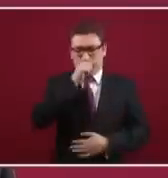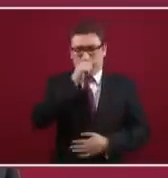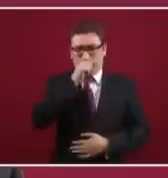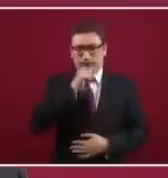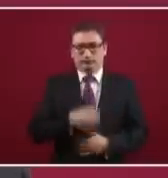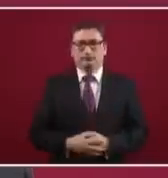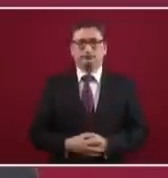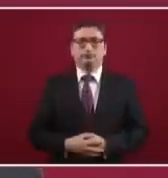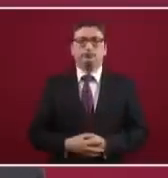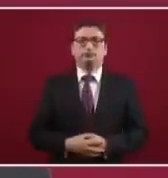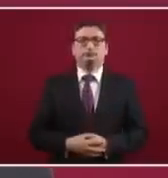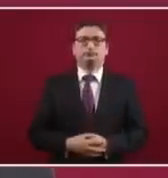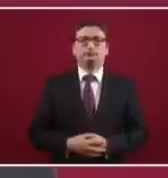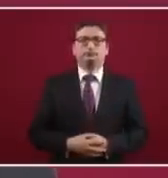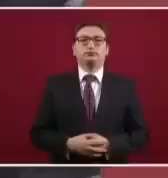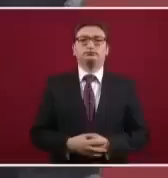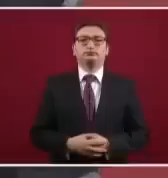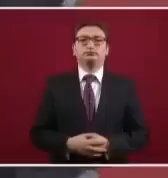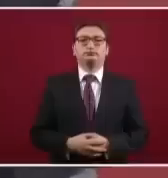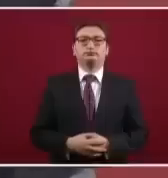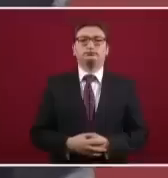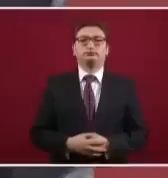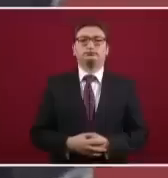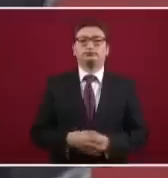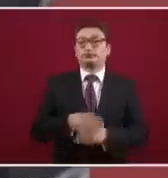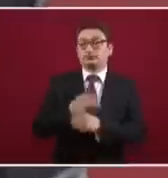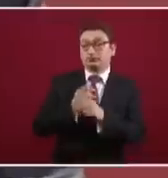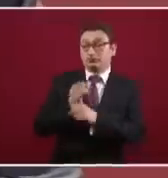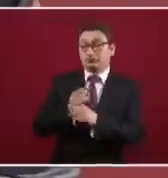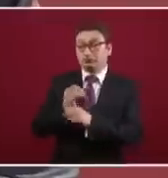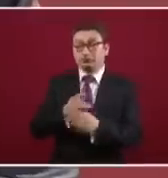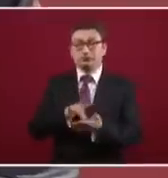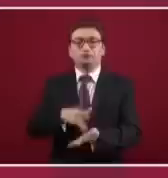de no colaborar en la investigación,